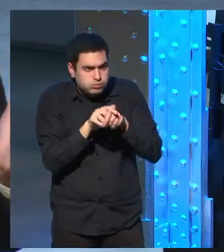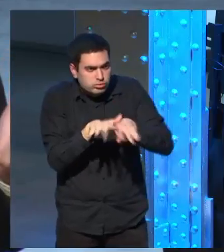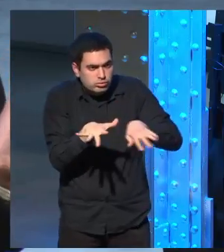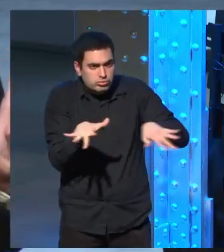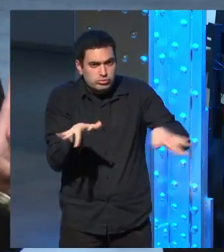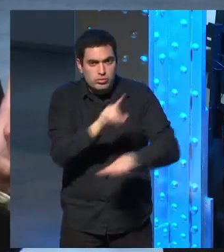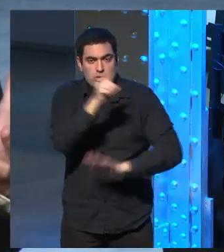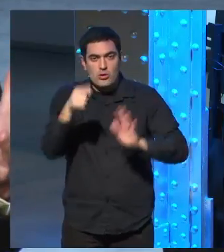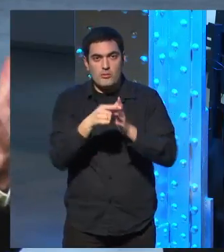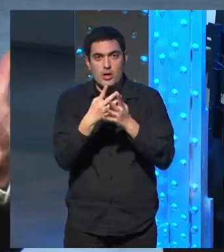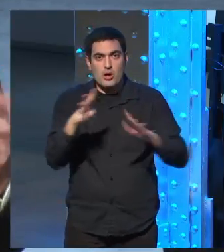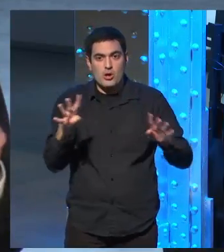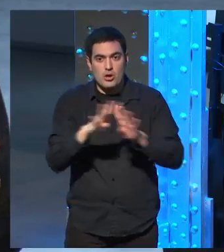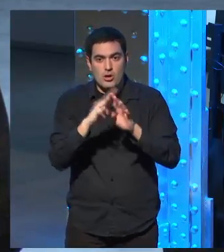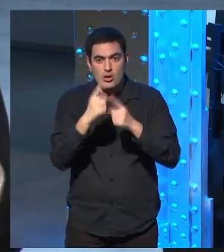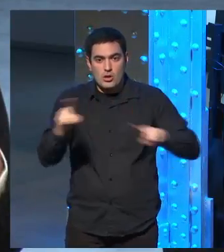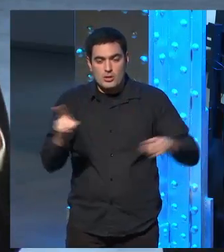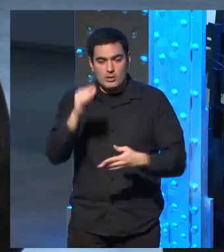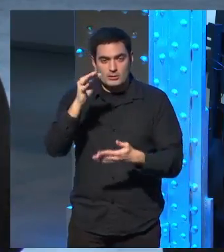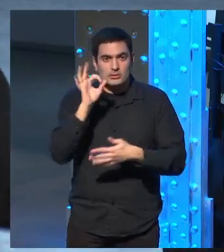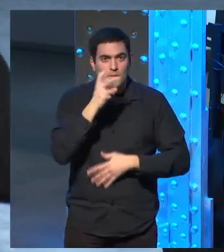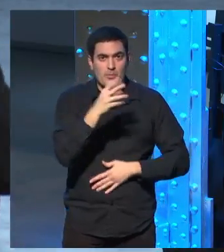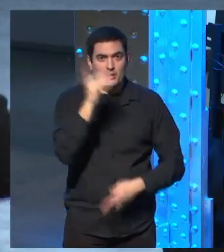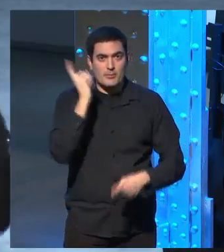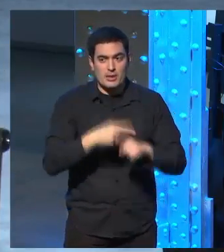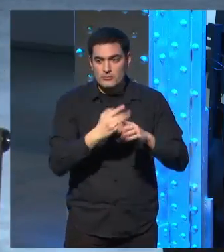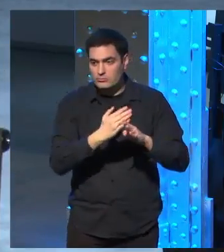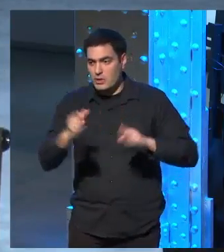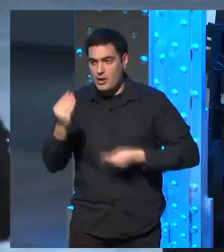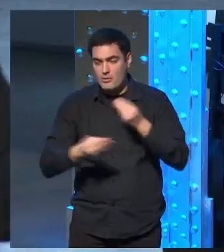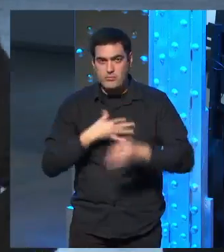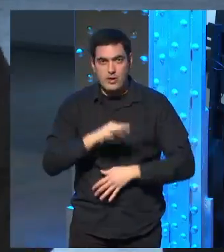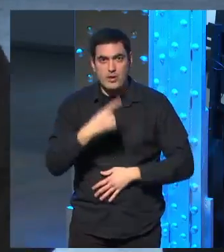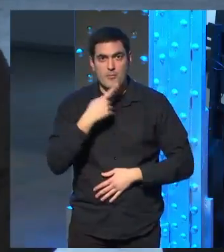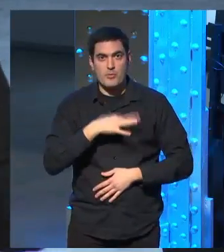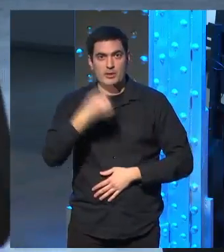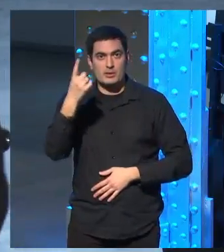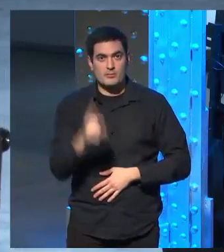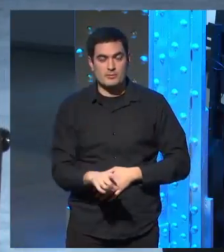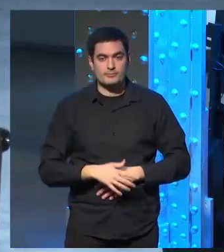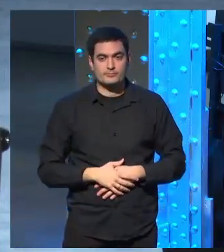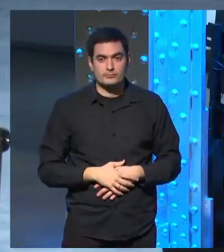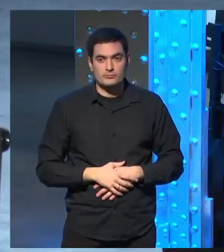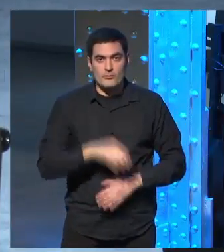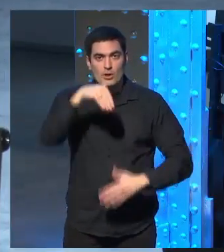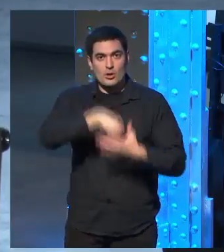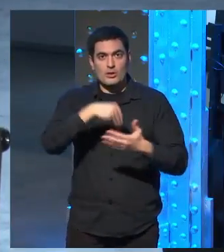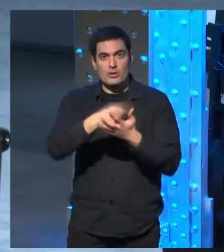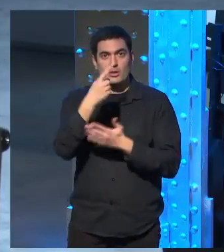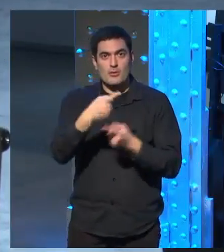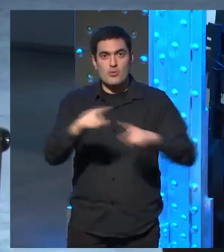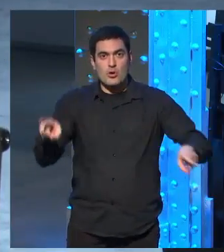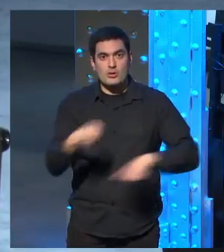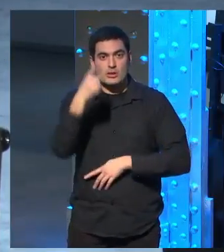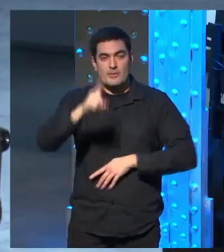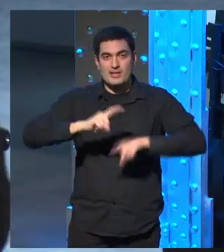que una orquesta a mitad del siglo XX puede hacer y puede decir, y el contenido